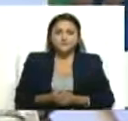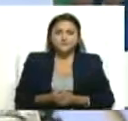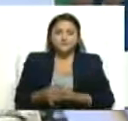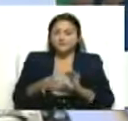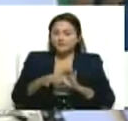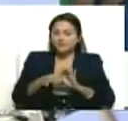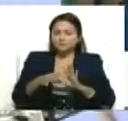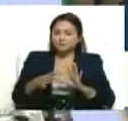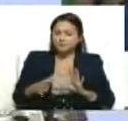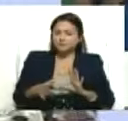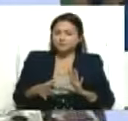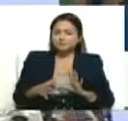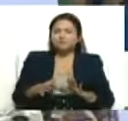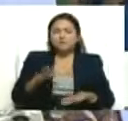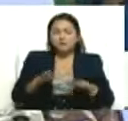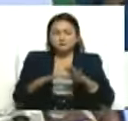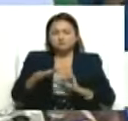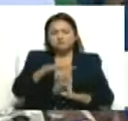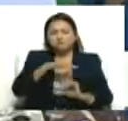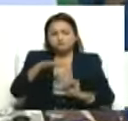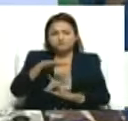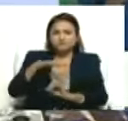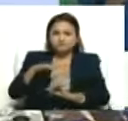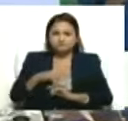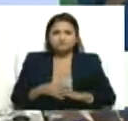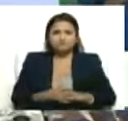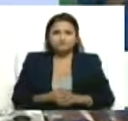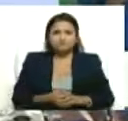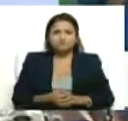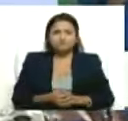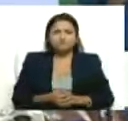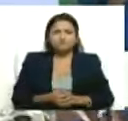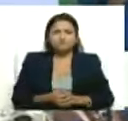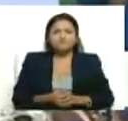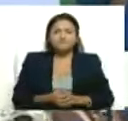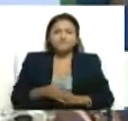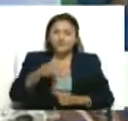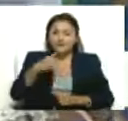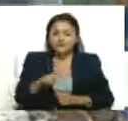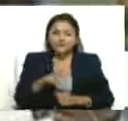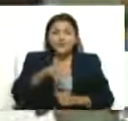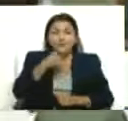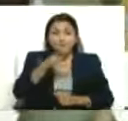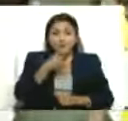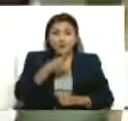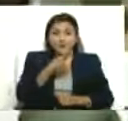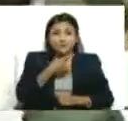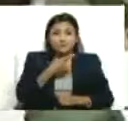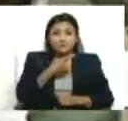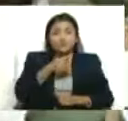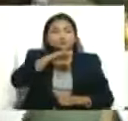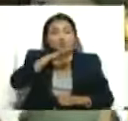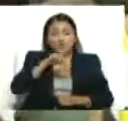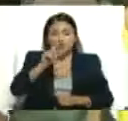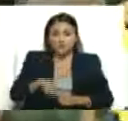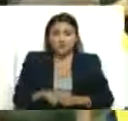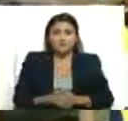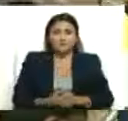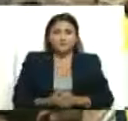dividen tienen su momento, tienen su instante político y además histórico.